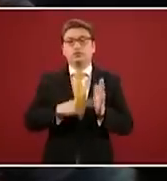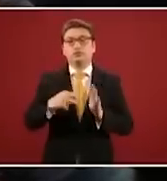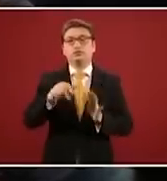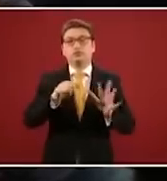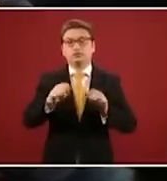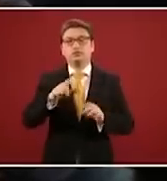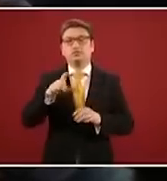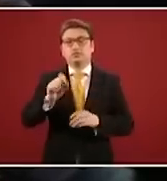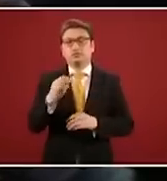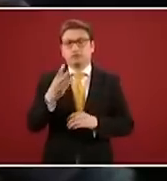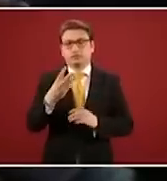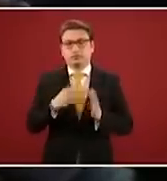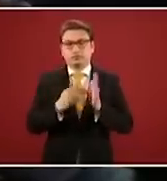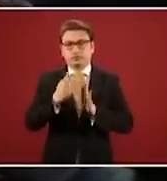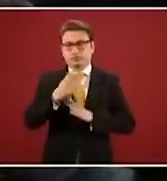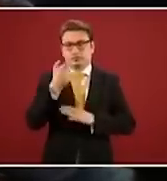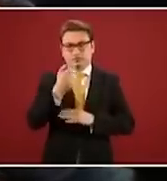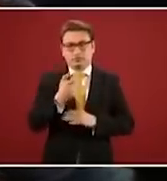2,623.4 millones de pesos y